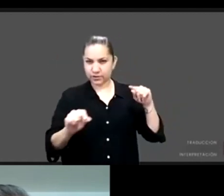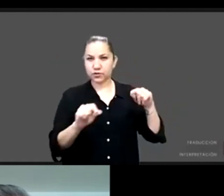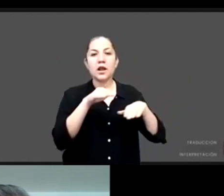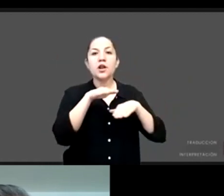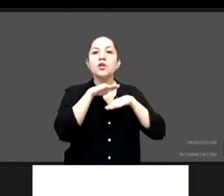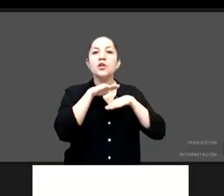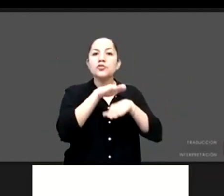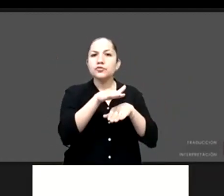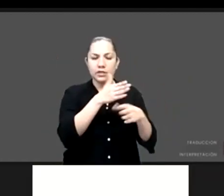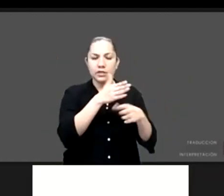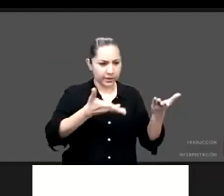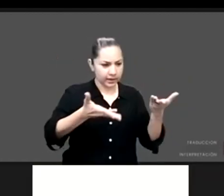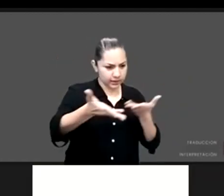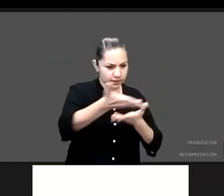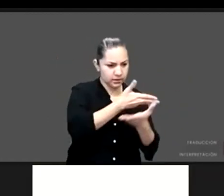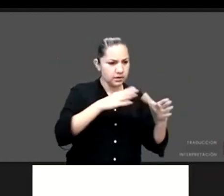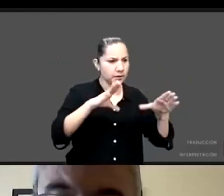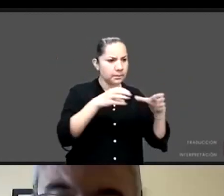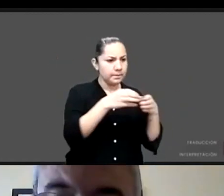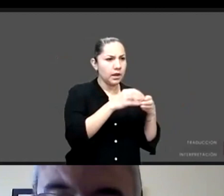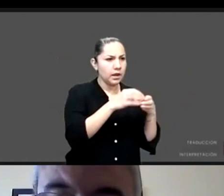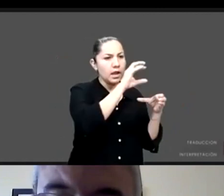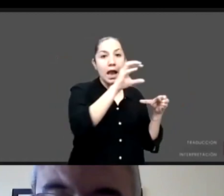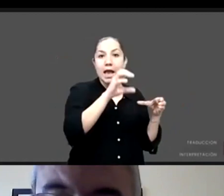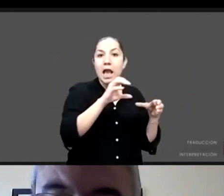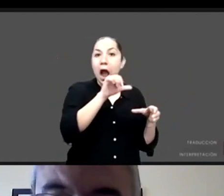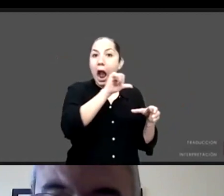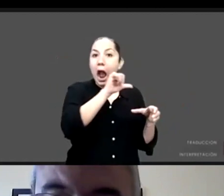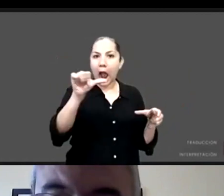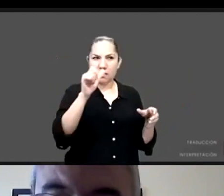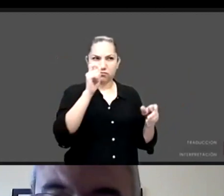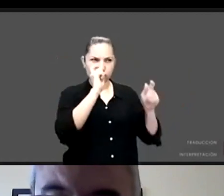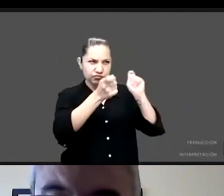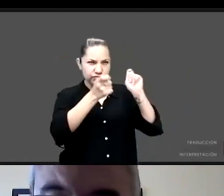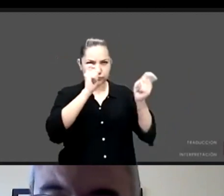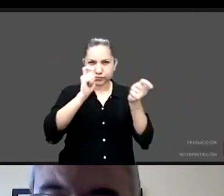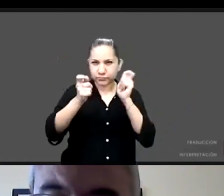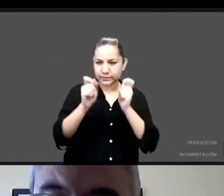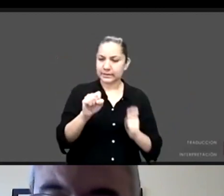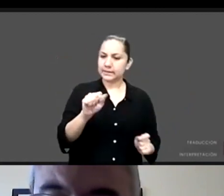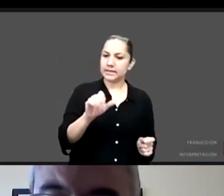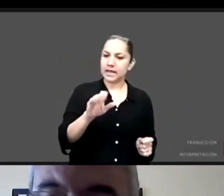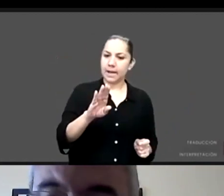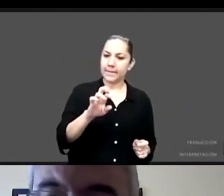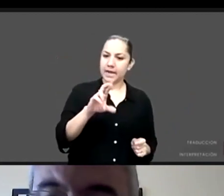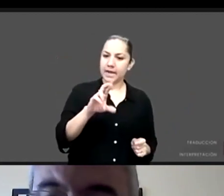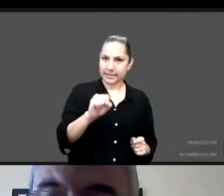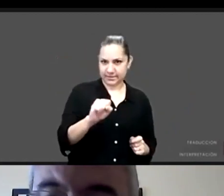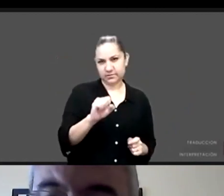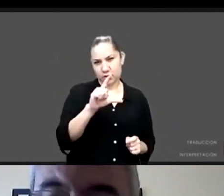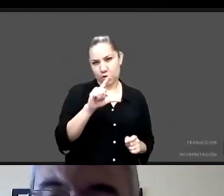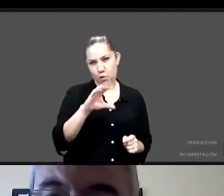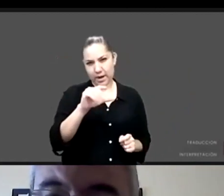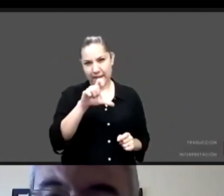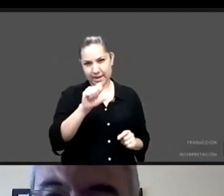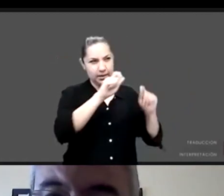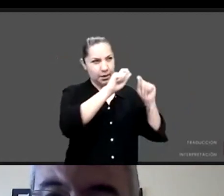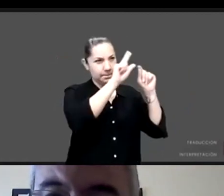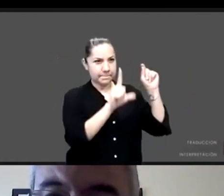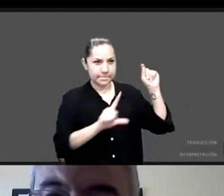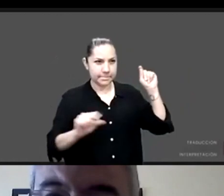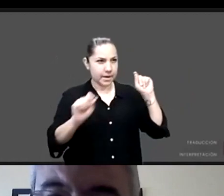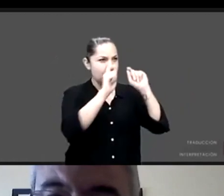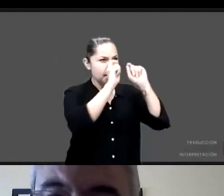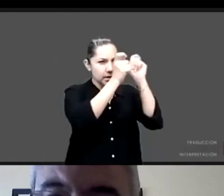Locales? Los niños son portadores de saberes específicos propios de su comunidad, que son repertorios de